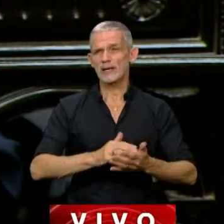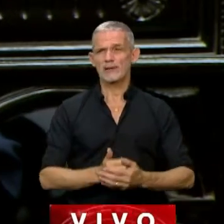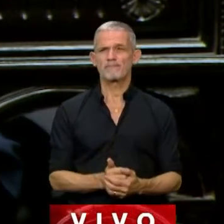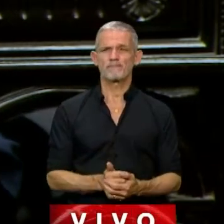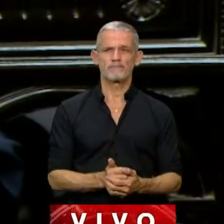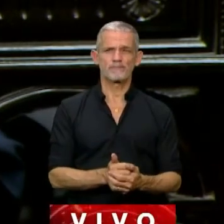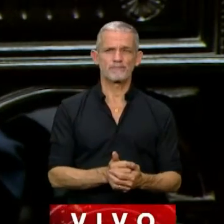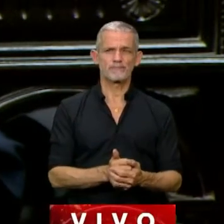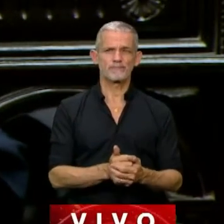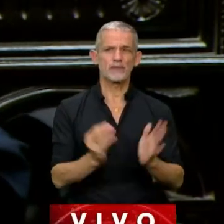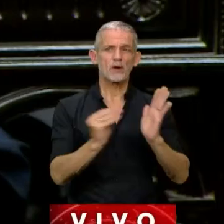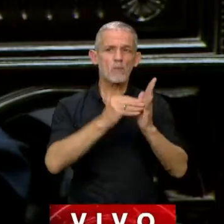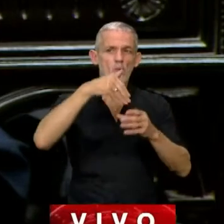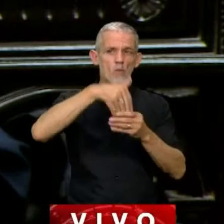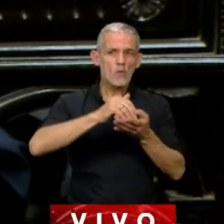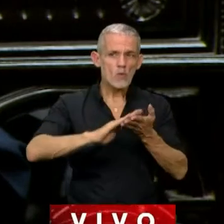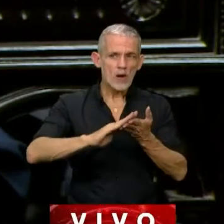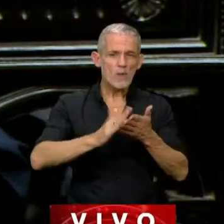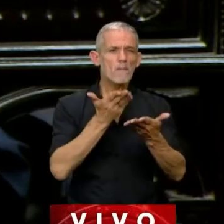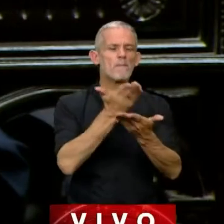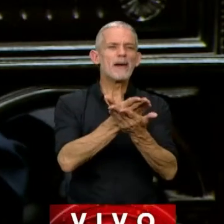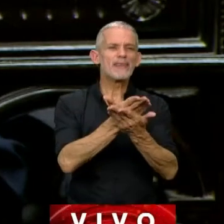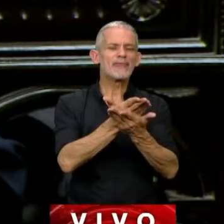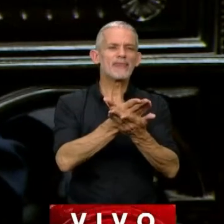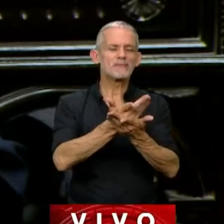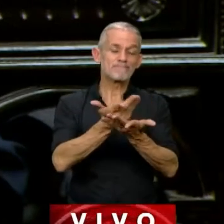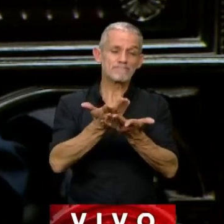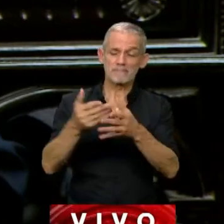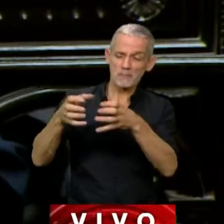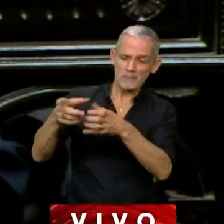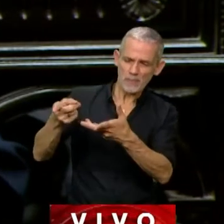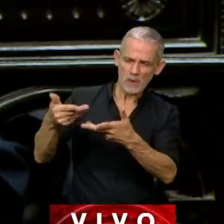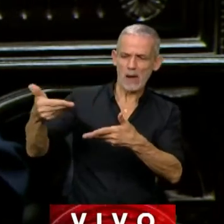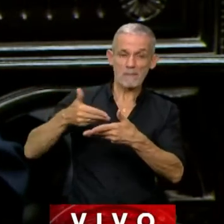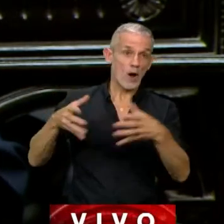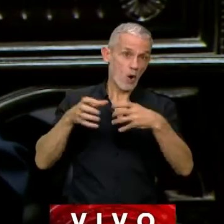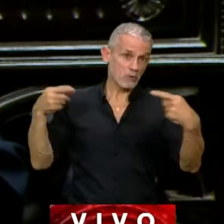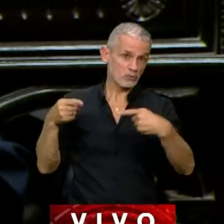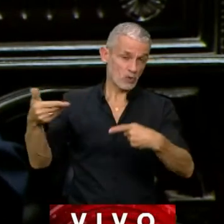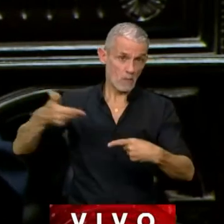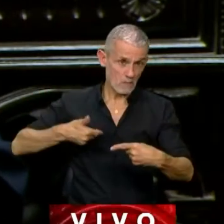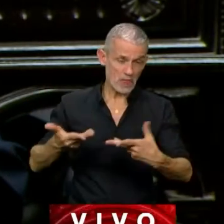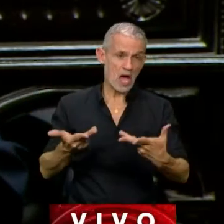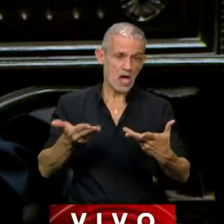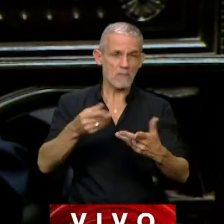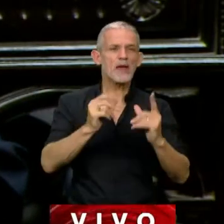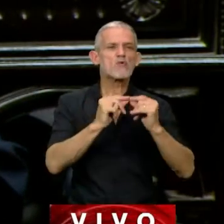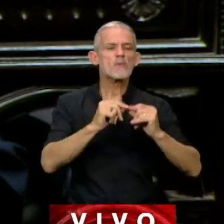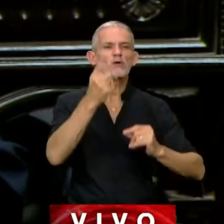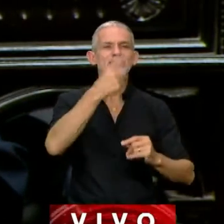que incorporamos a pedido de un conjunto de diputados y diputadas de la oposición, que lleva el